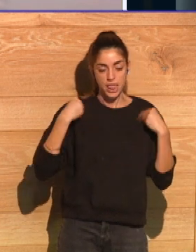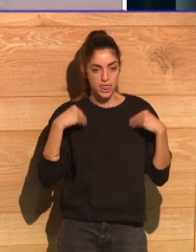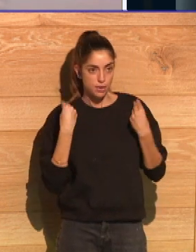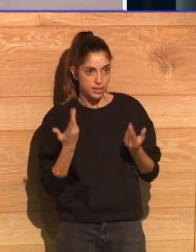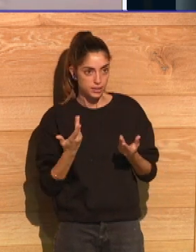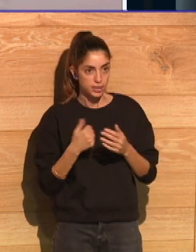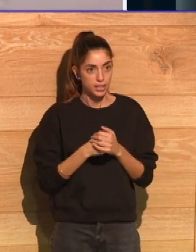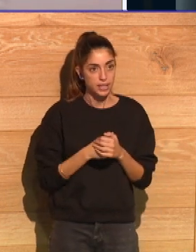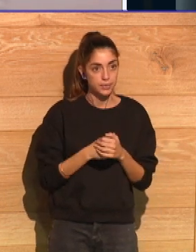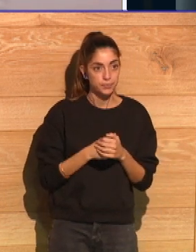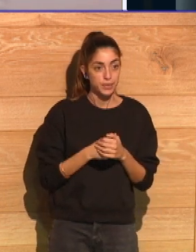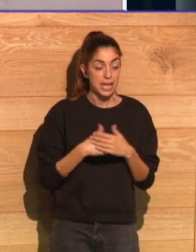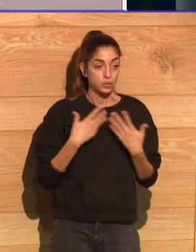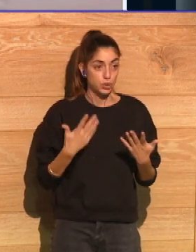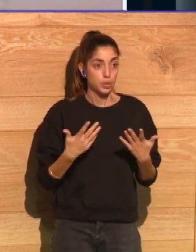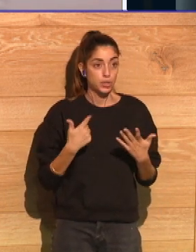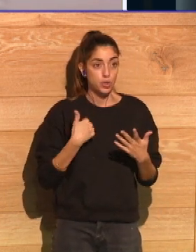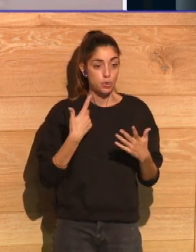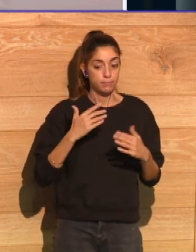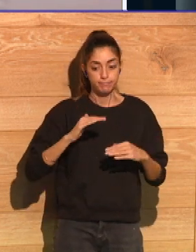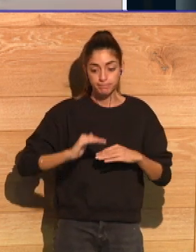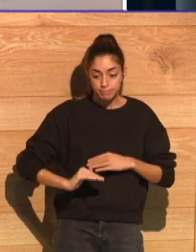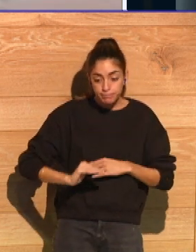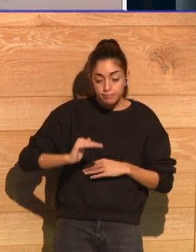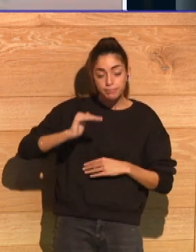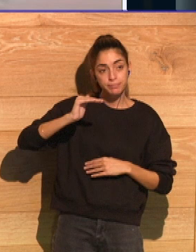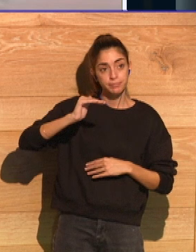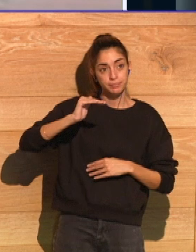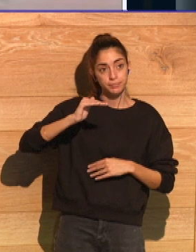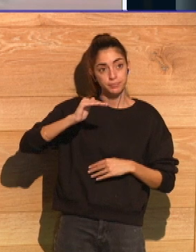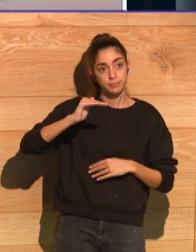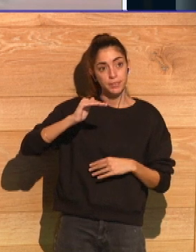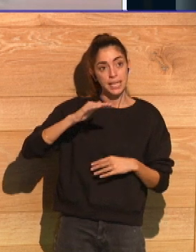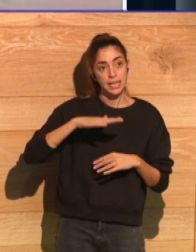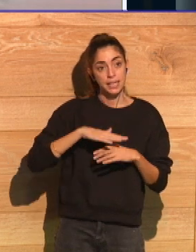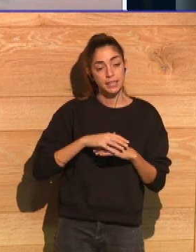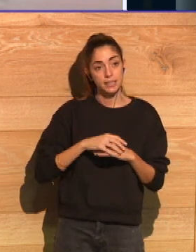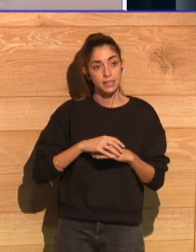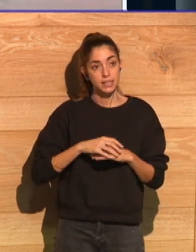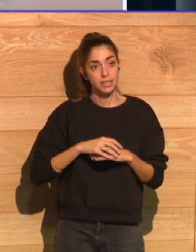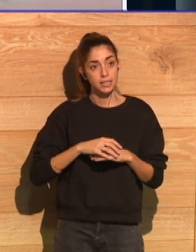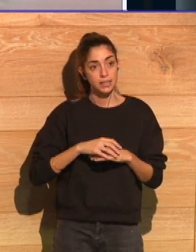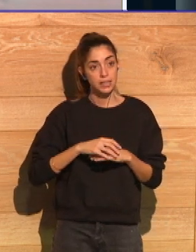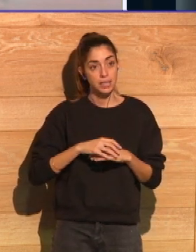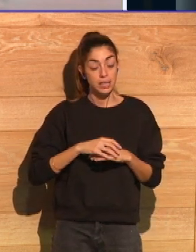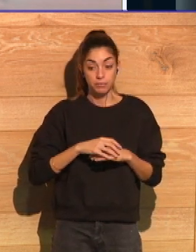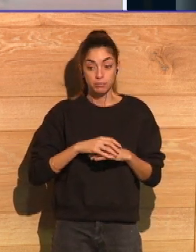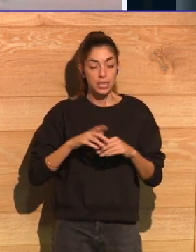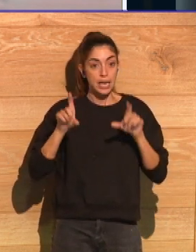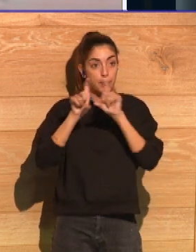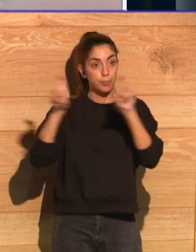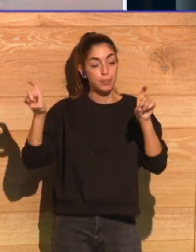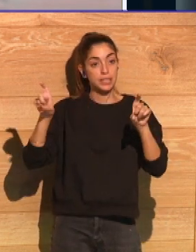y bueno, yo crecí en una funeraria y mi